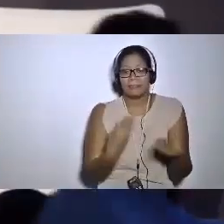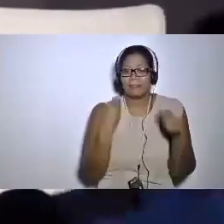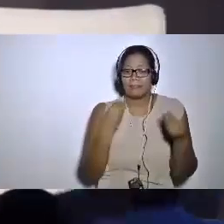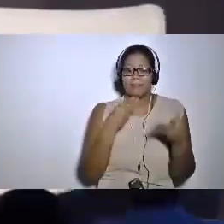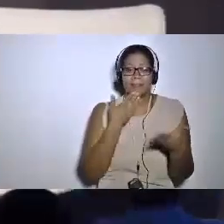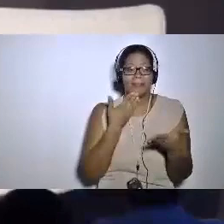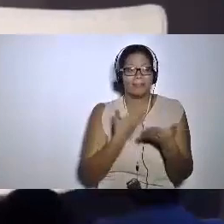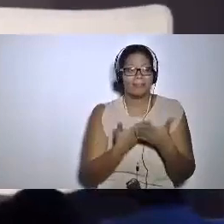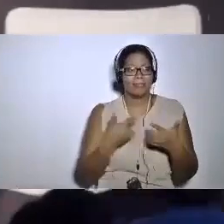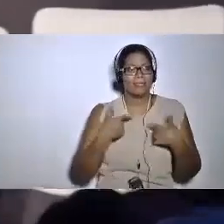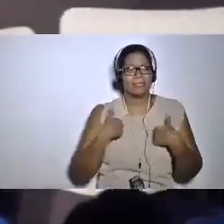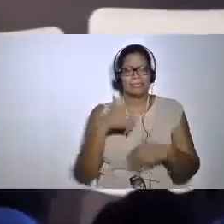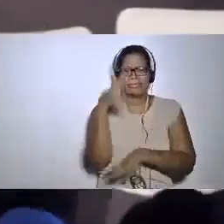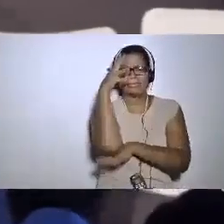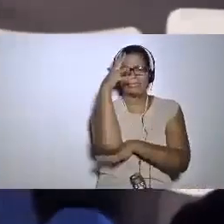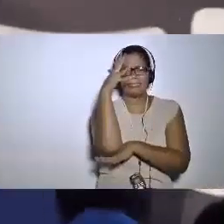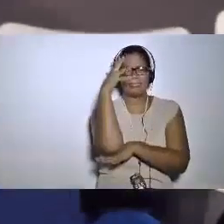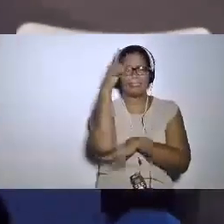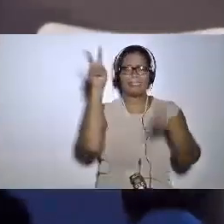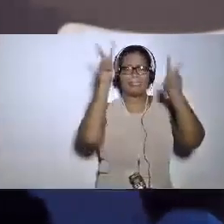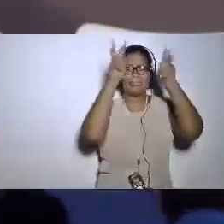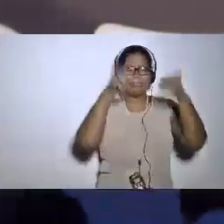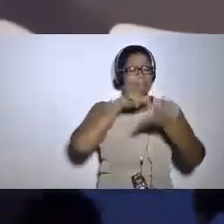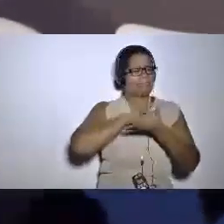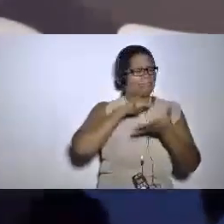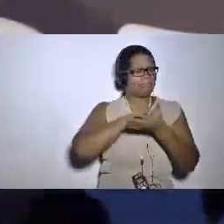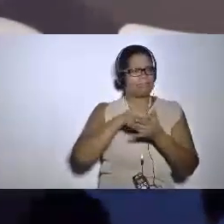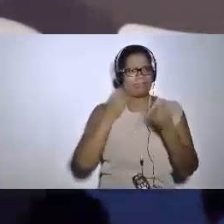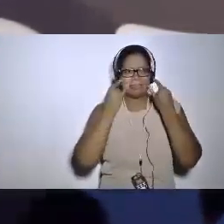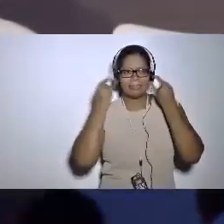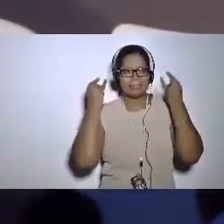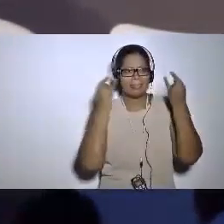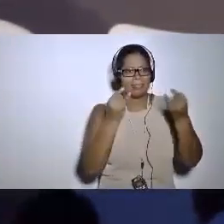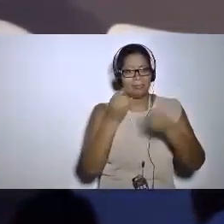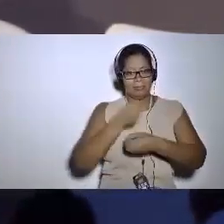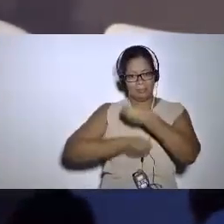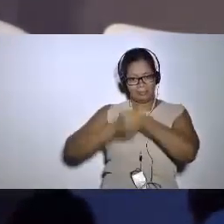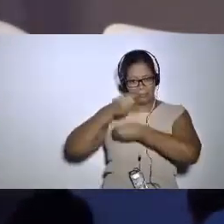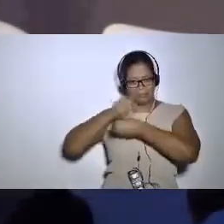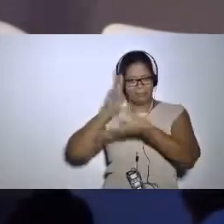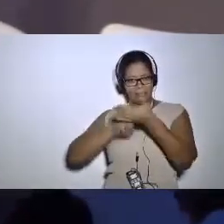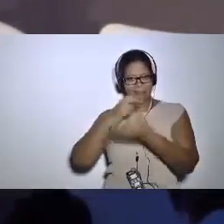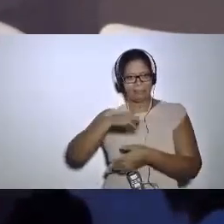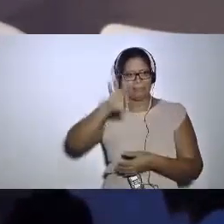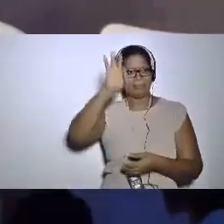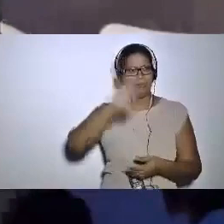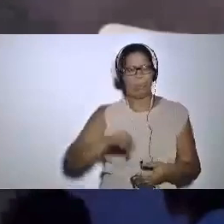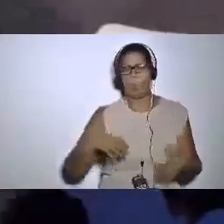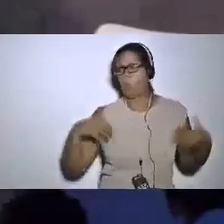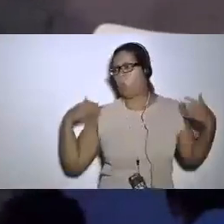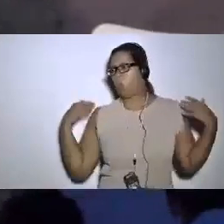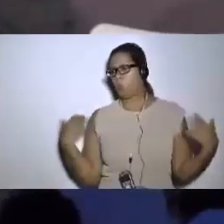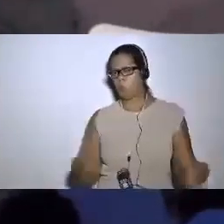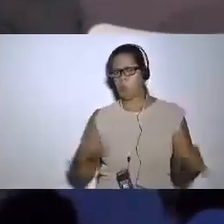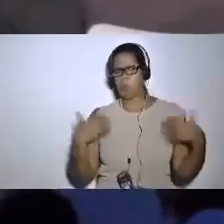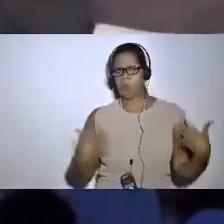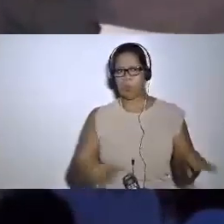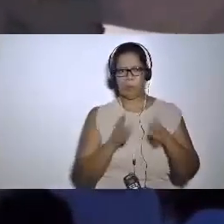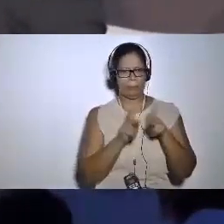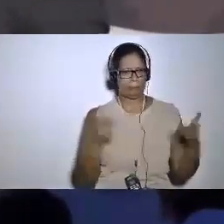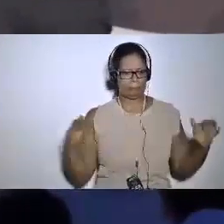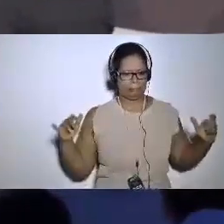haberme invitado. Soy un gran fan de todas estas conferencias. El año pasado fue algo salvaje.